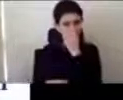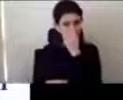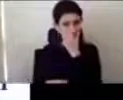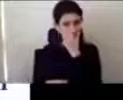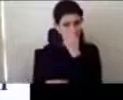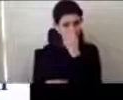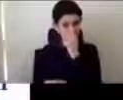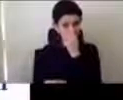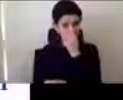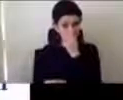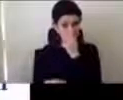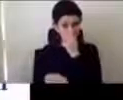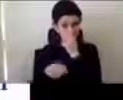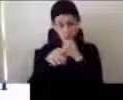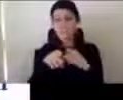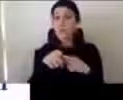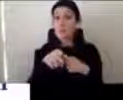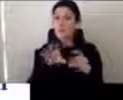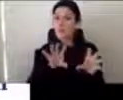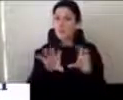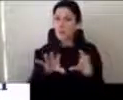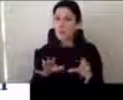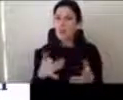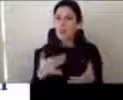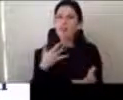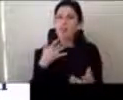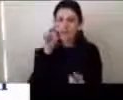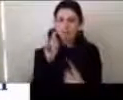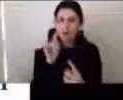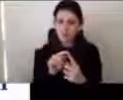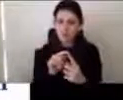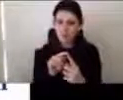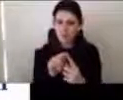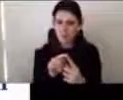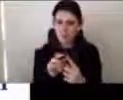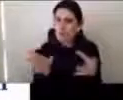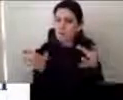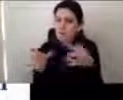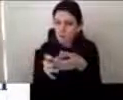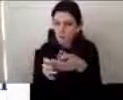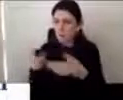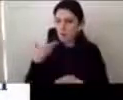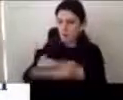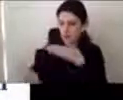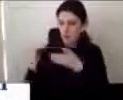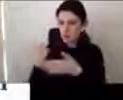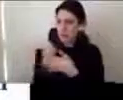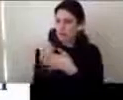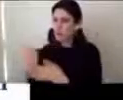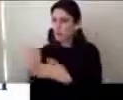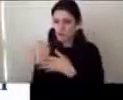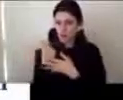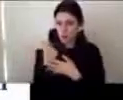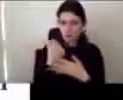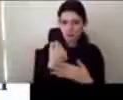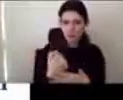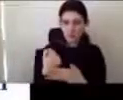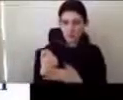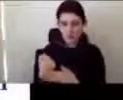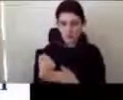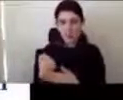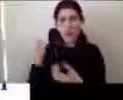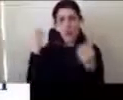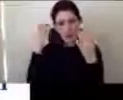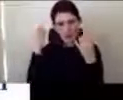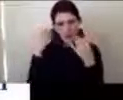esta dinámica hemos querido hacer que ellos colaboren entre ellos para aprender, pero no hemos dado cuenta